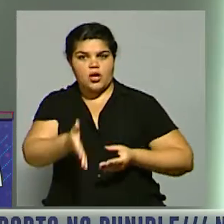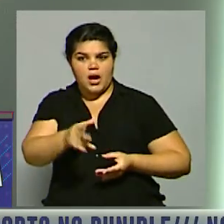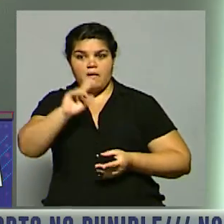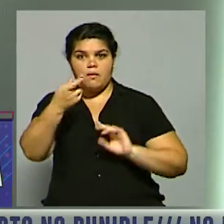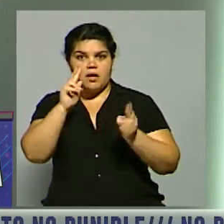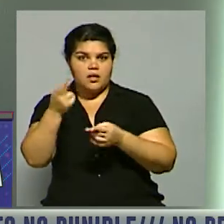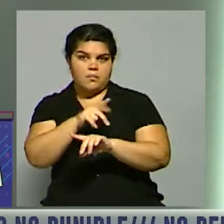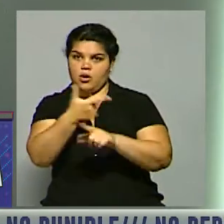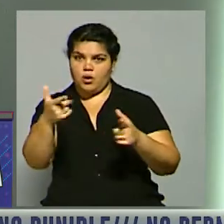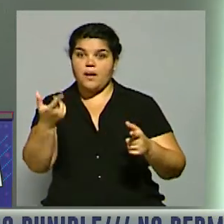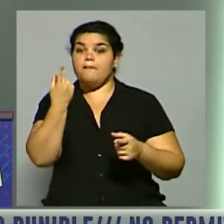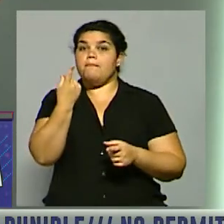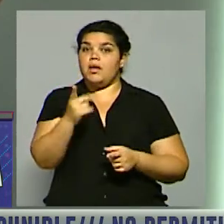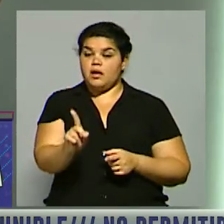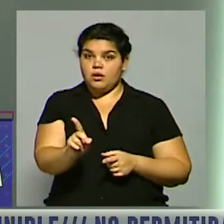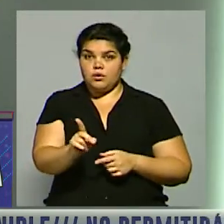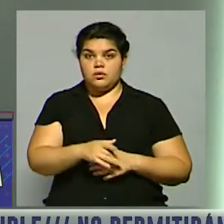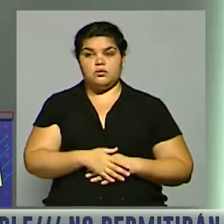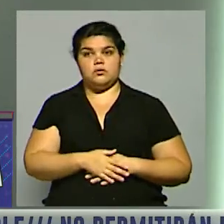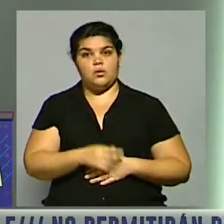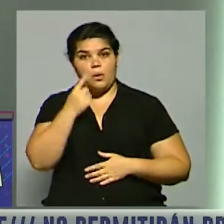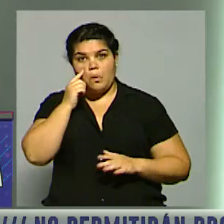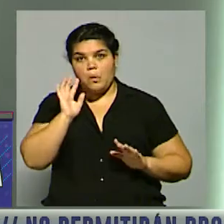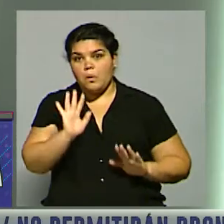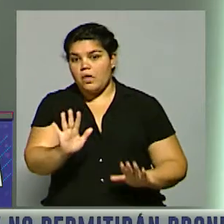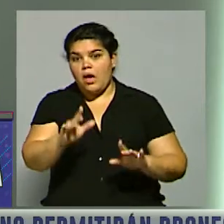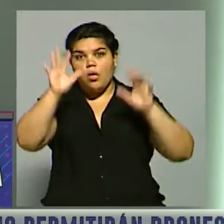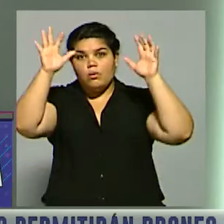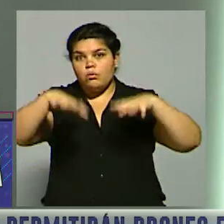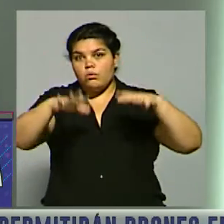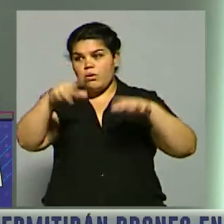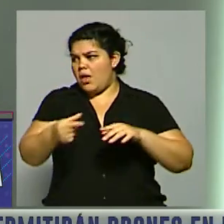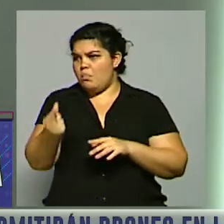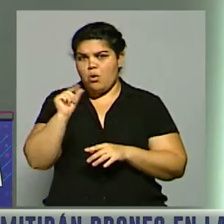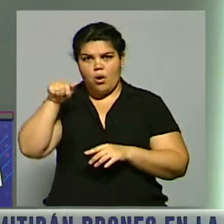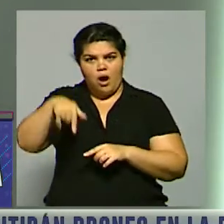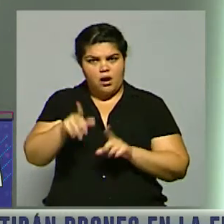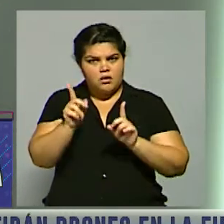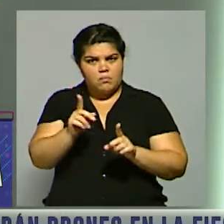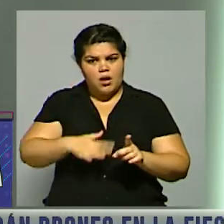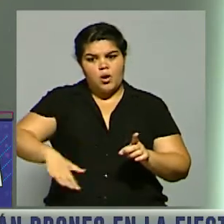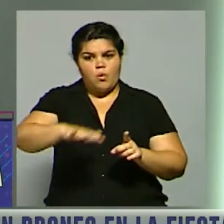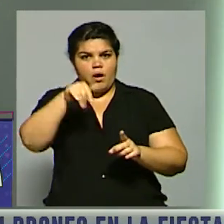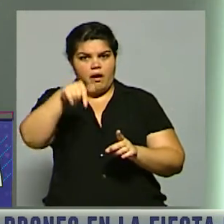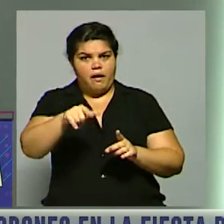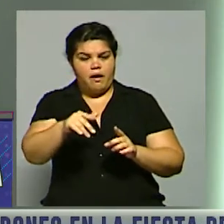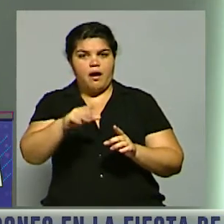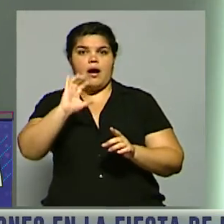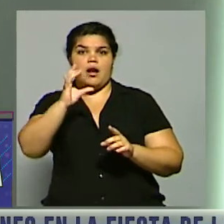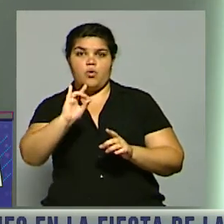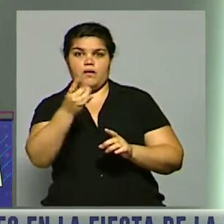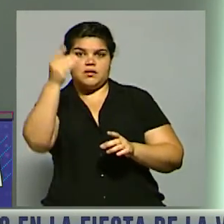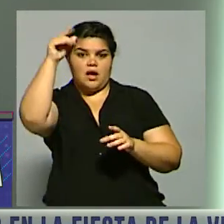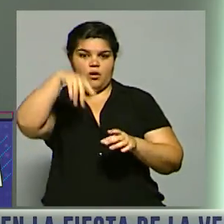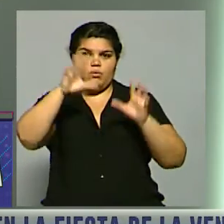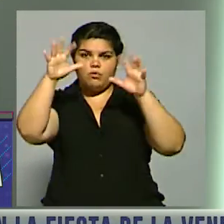que sí deja cierta alarma teniendo en cuenta que sigue cayendo agua, por lo menos hasta recién estaba lloviendo aquí en el canal de la universidad. Bueno, lo decía